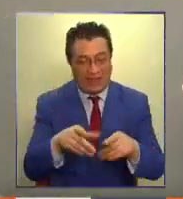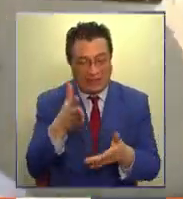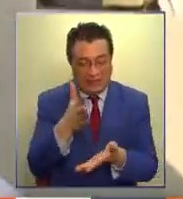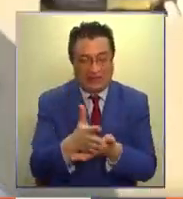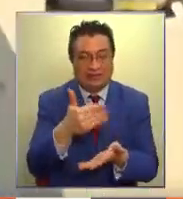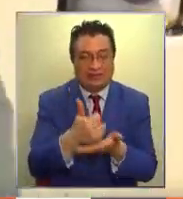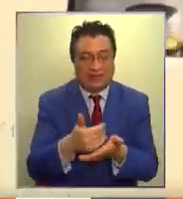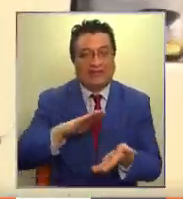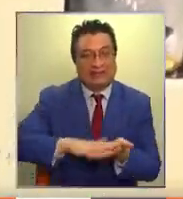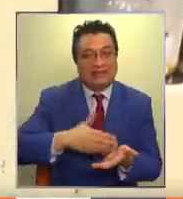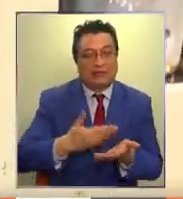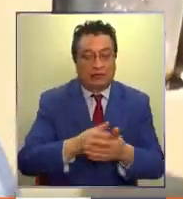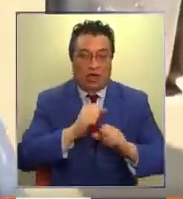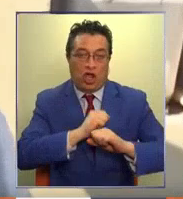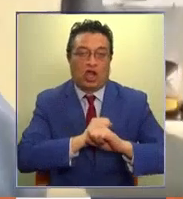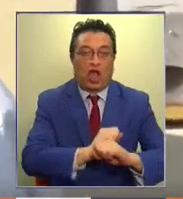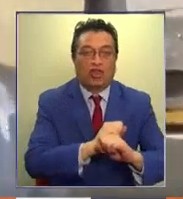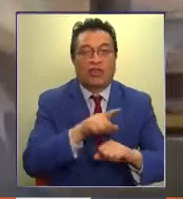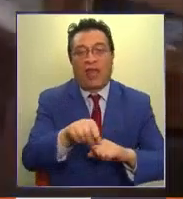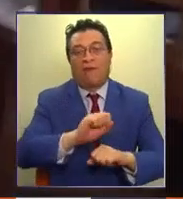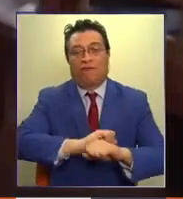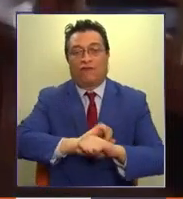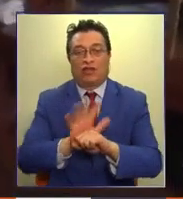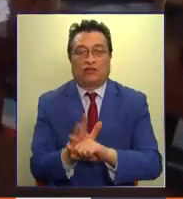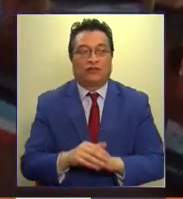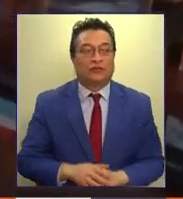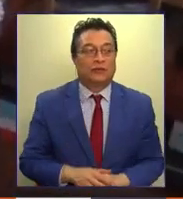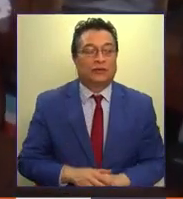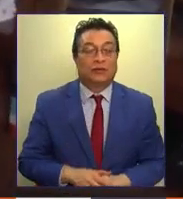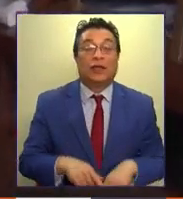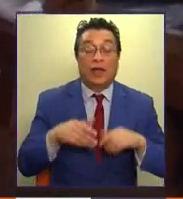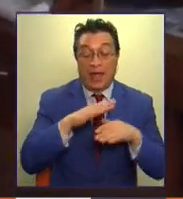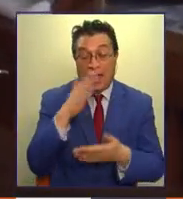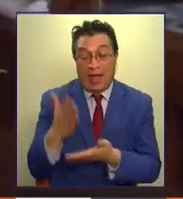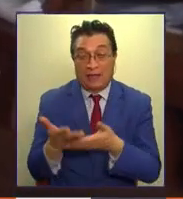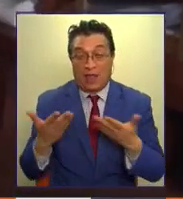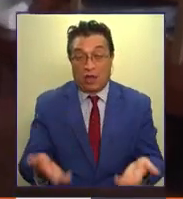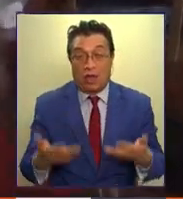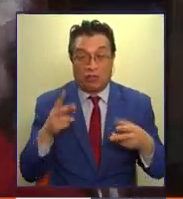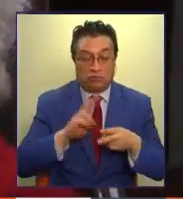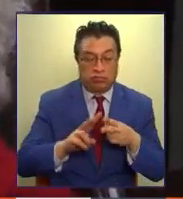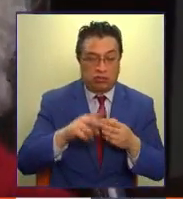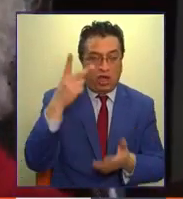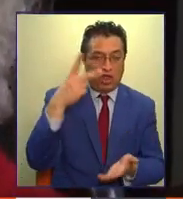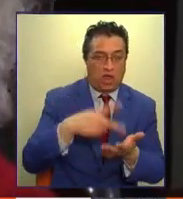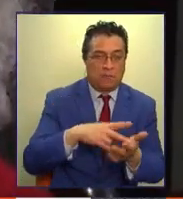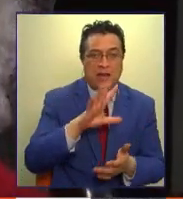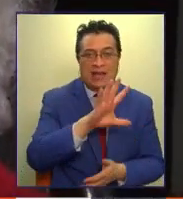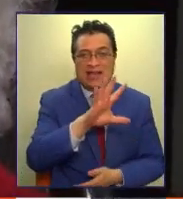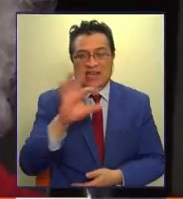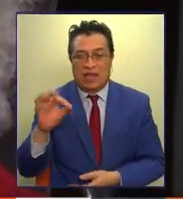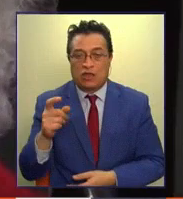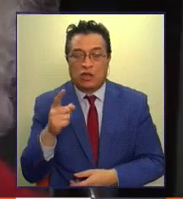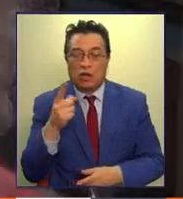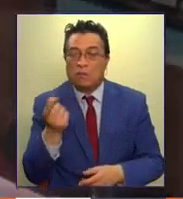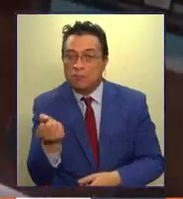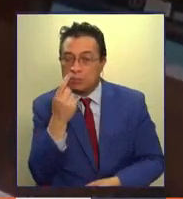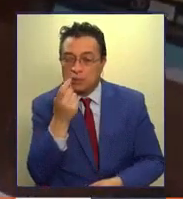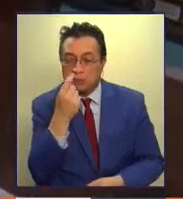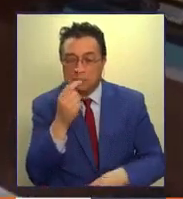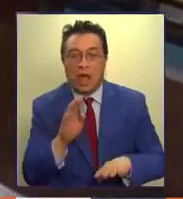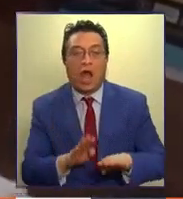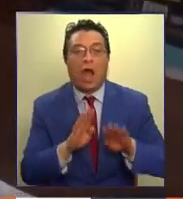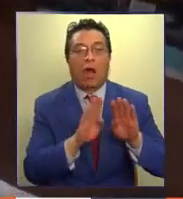sanitaria para enfrentar el kobe 19 hasta ahora se han realizado más de 2500 tests con apoyo de los